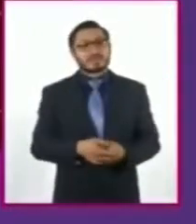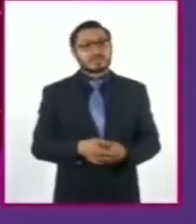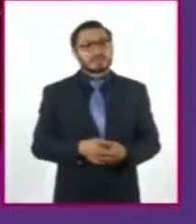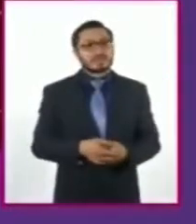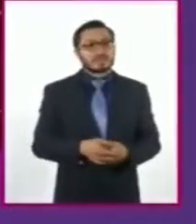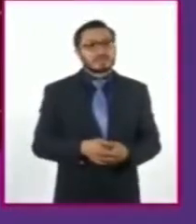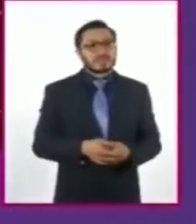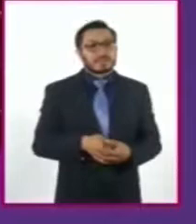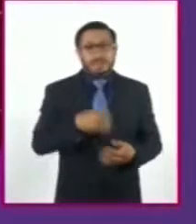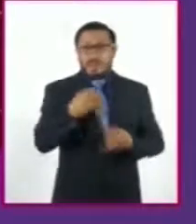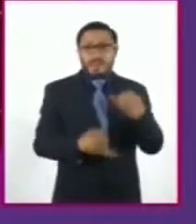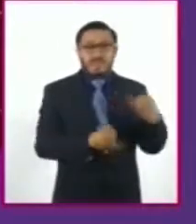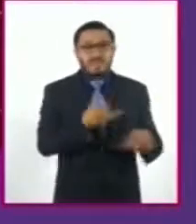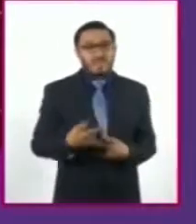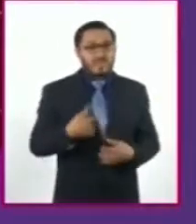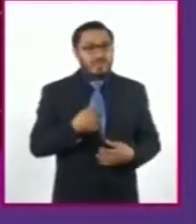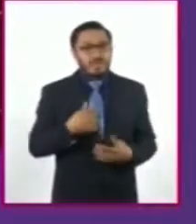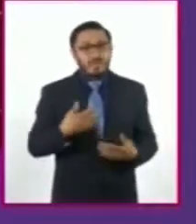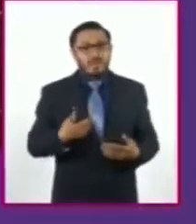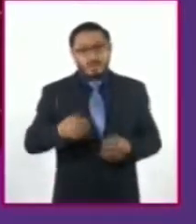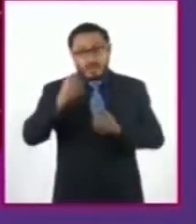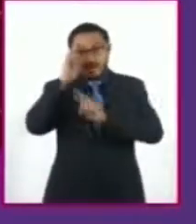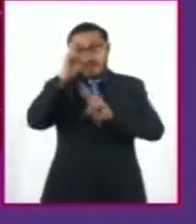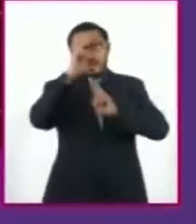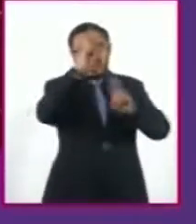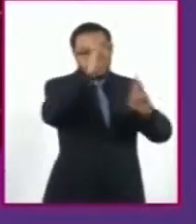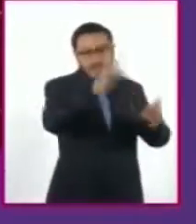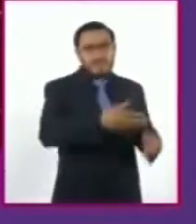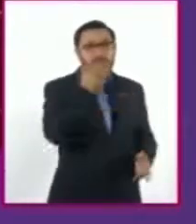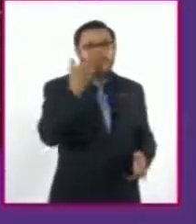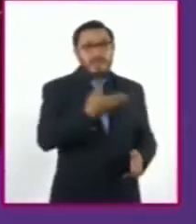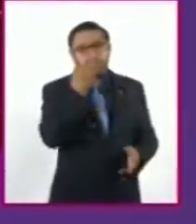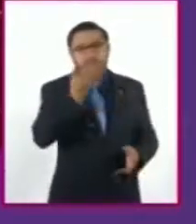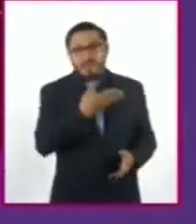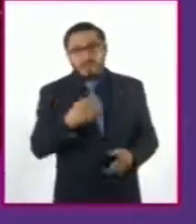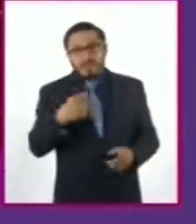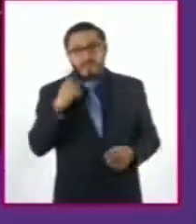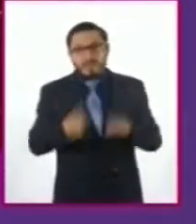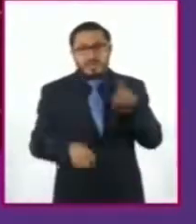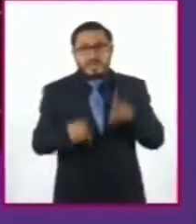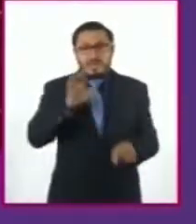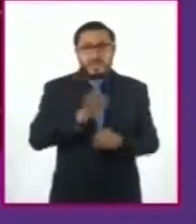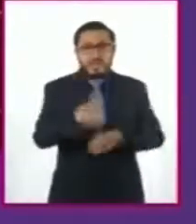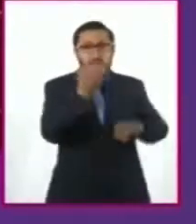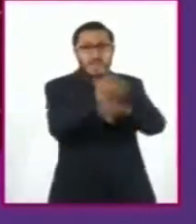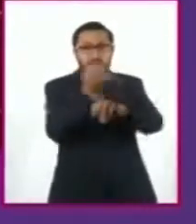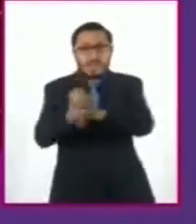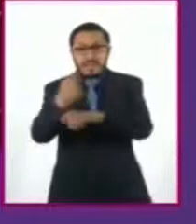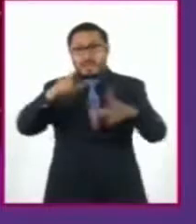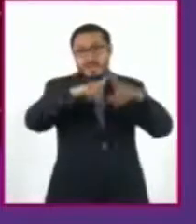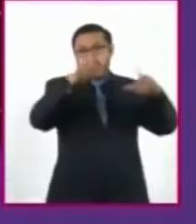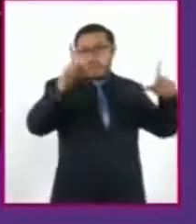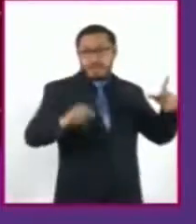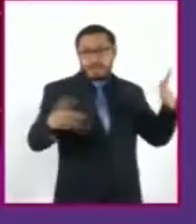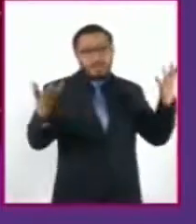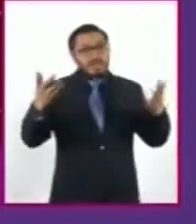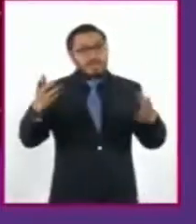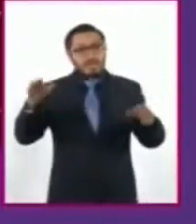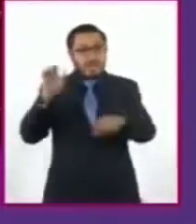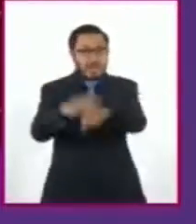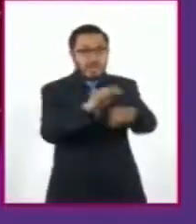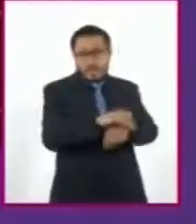lo recreativo me ayudó a respetar las tradiciones y costumbres, depende del estado en el que esté, a hacer amigos,